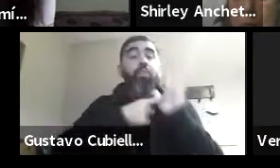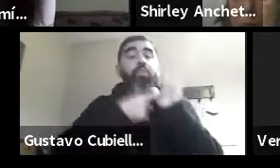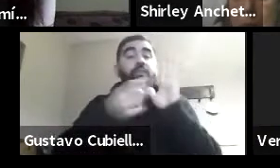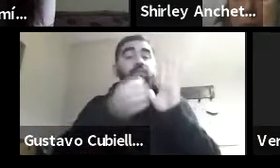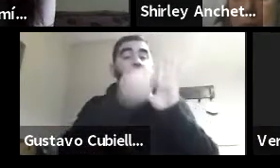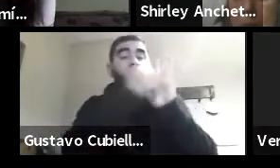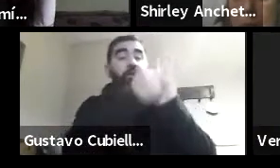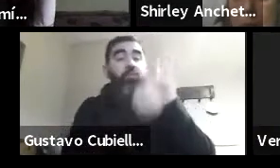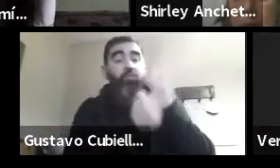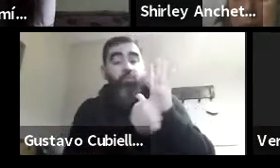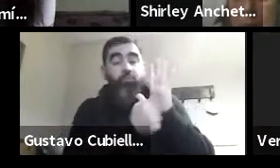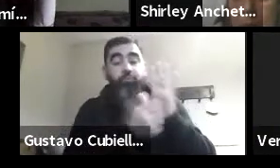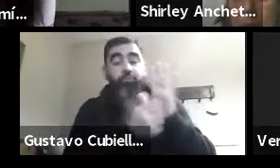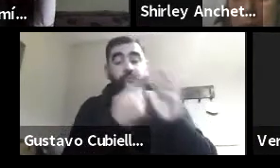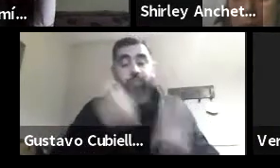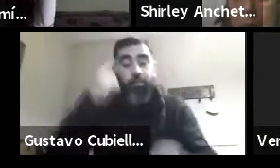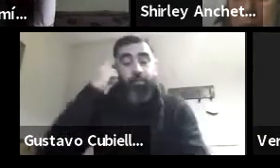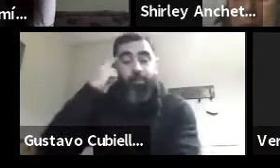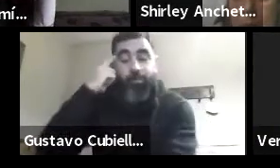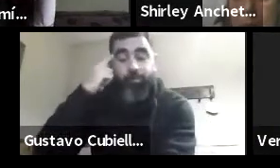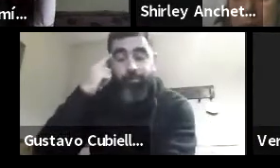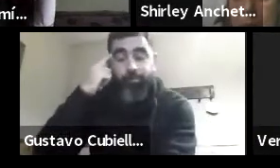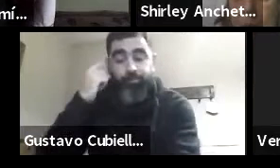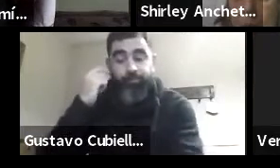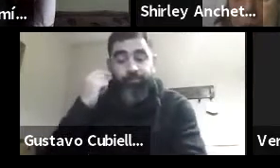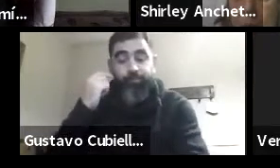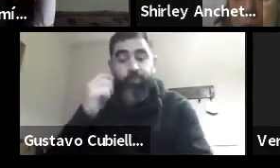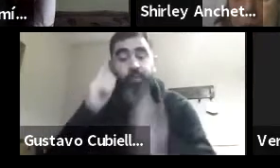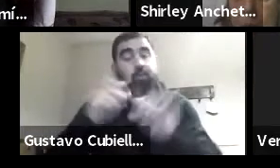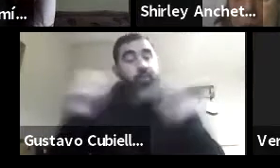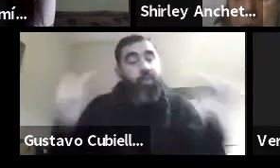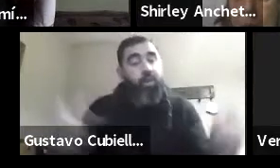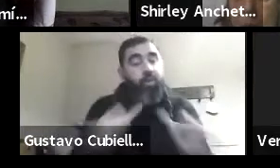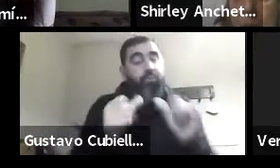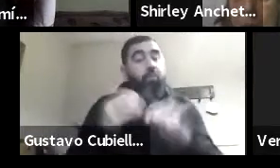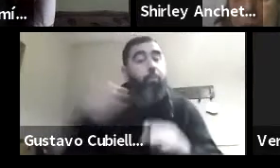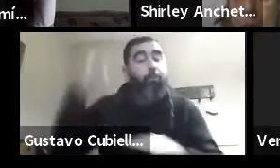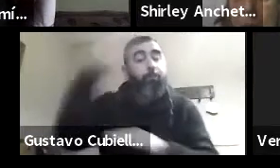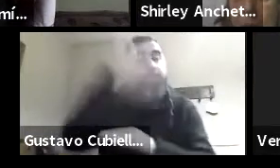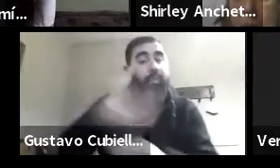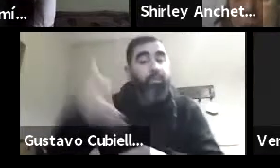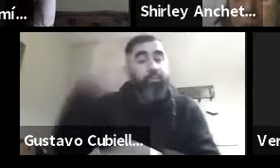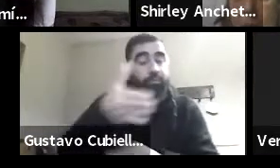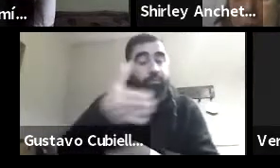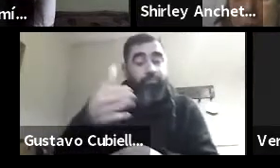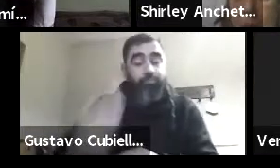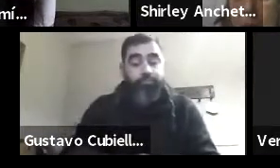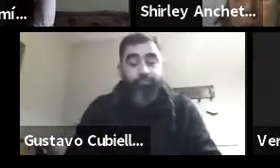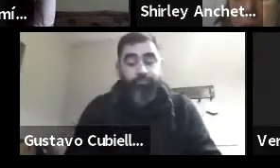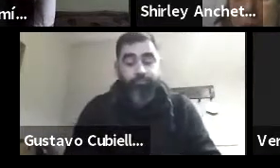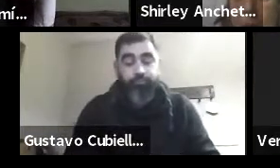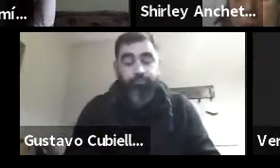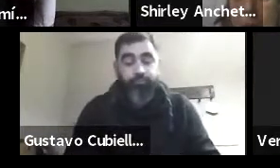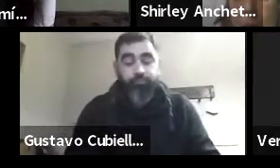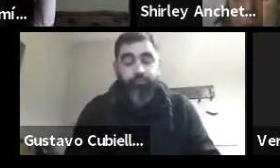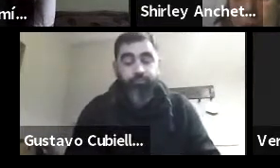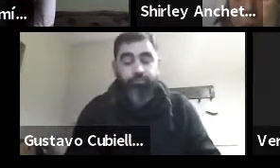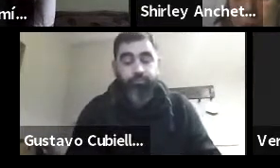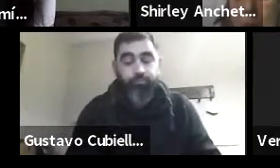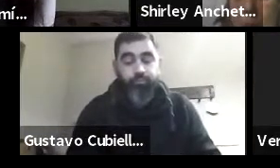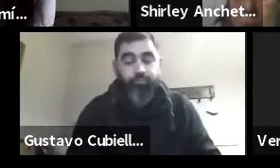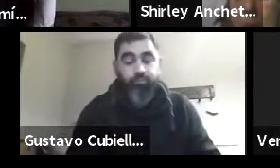Entonces consideramos que lo que hay que generar es una participación activa, o bueno, que no se pierda eso, o